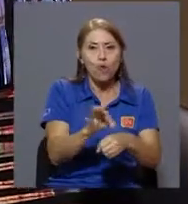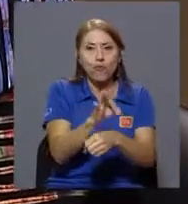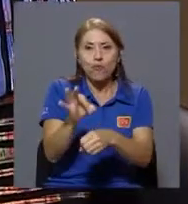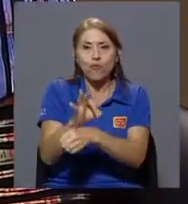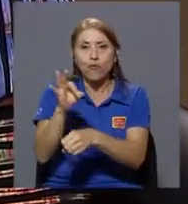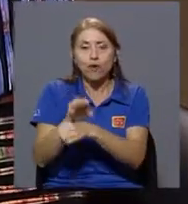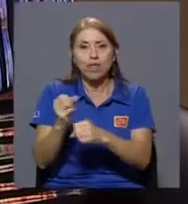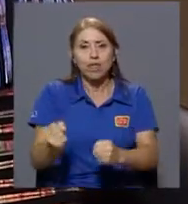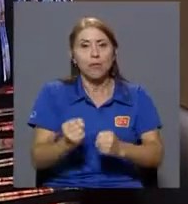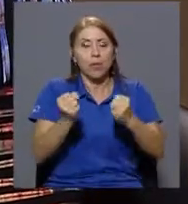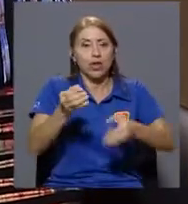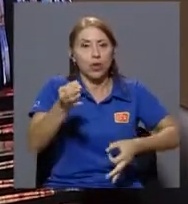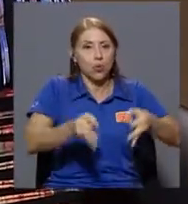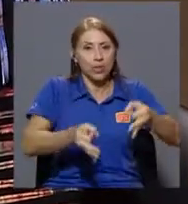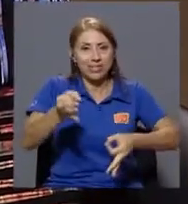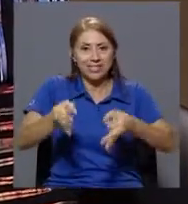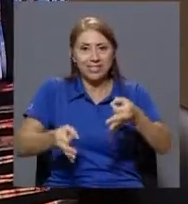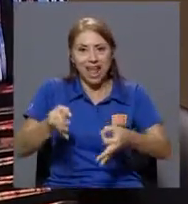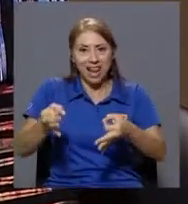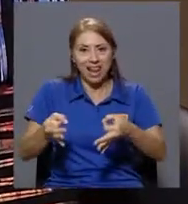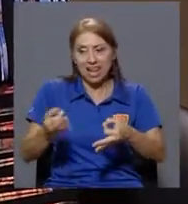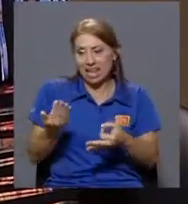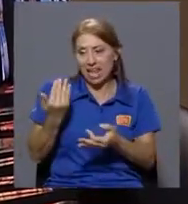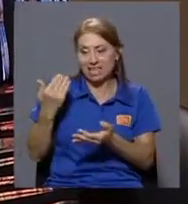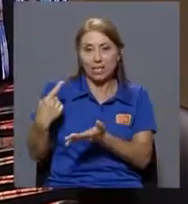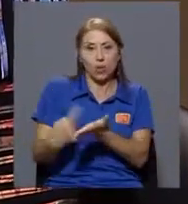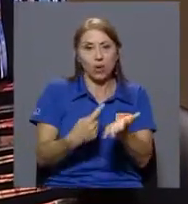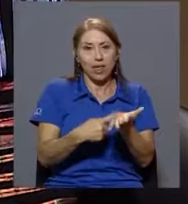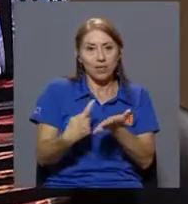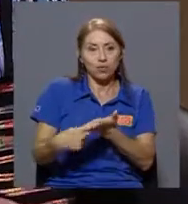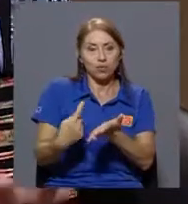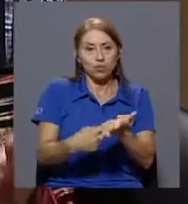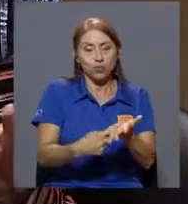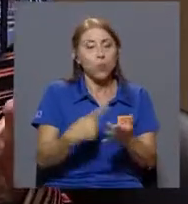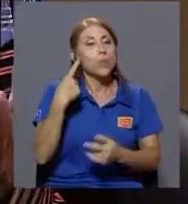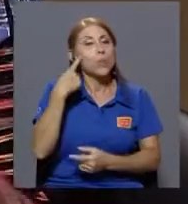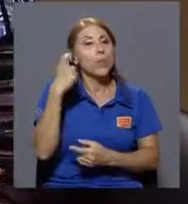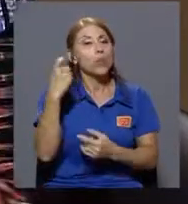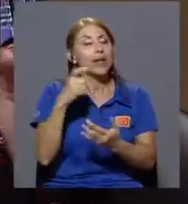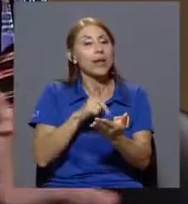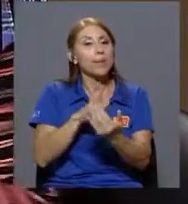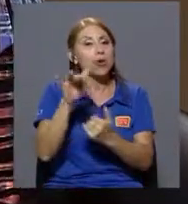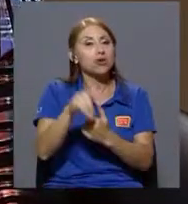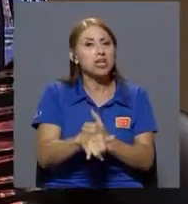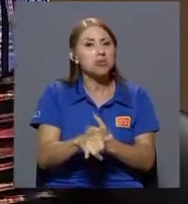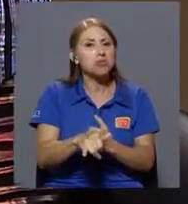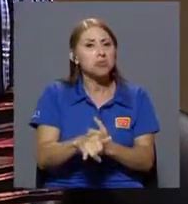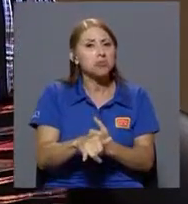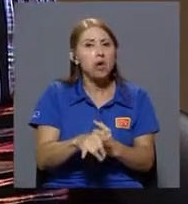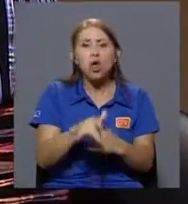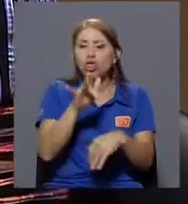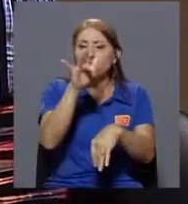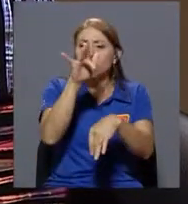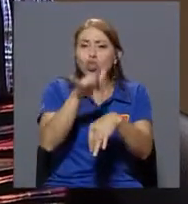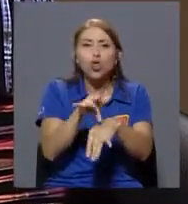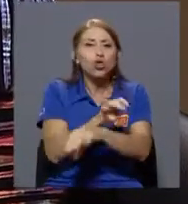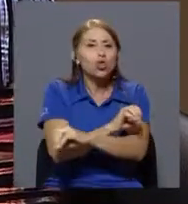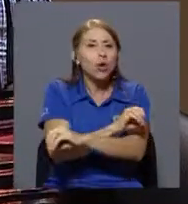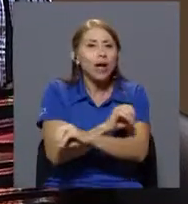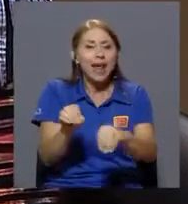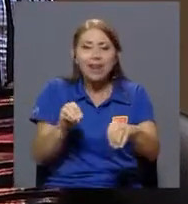sido la discusión reciente, dado que el proyecto no toca absolutamente nada de la